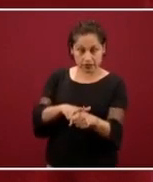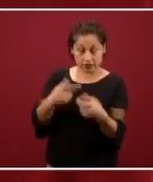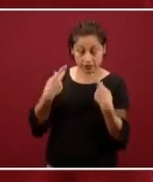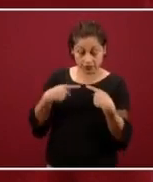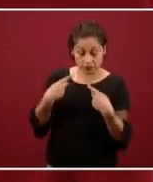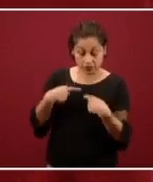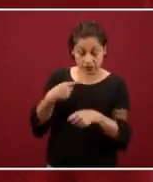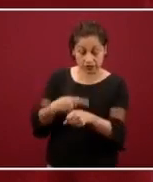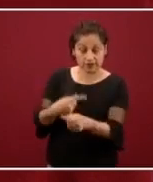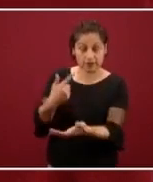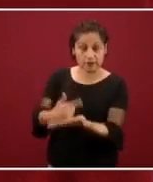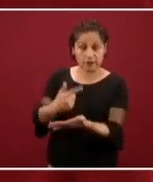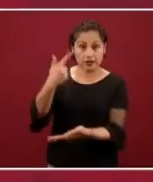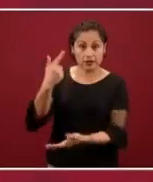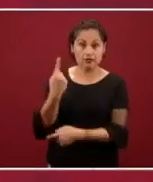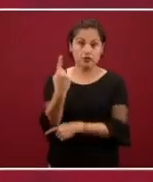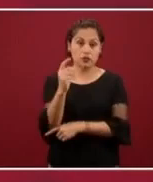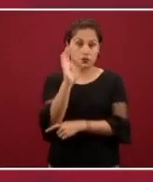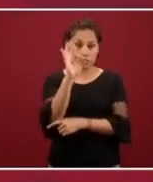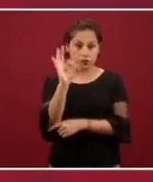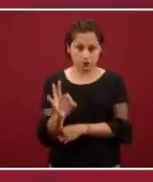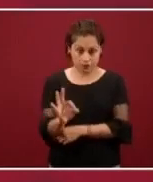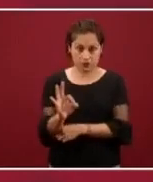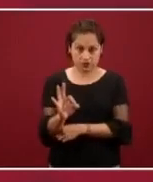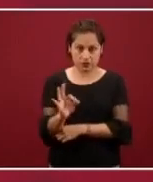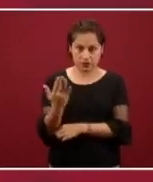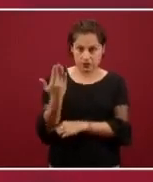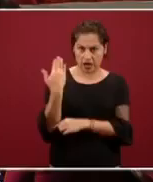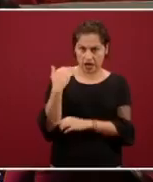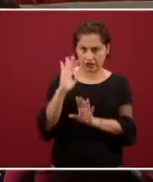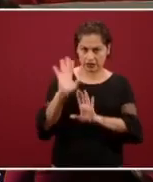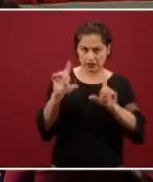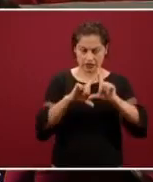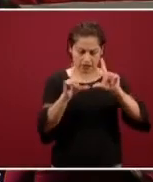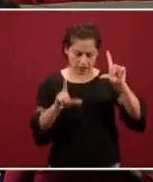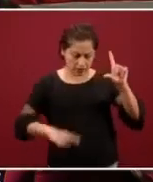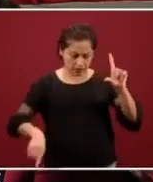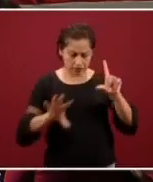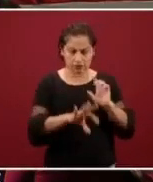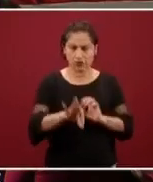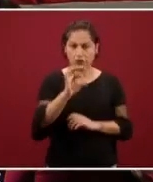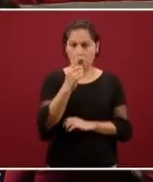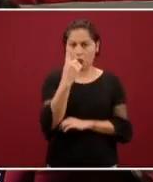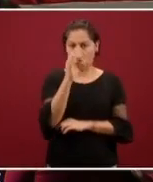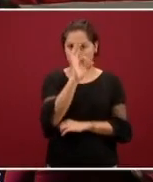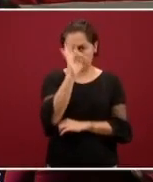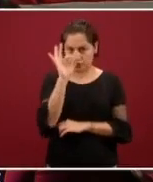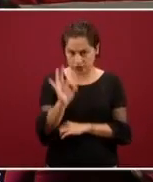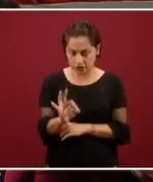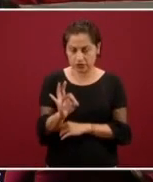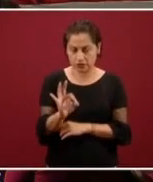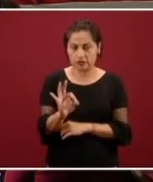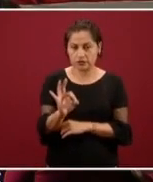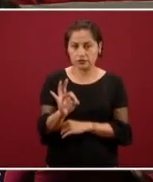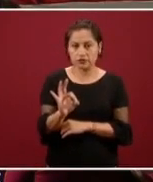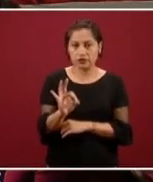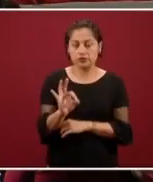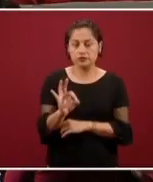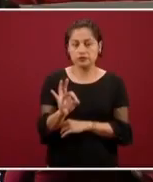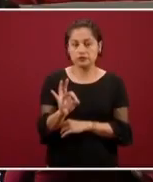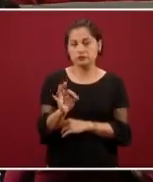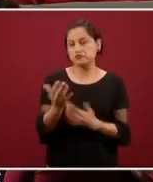en específico tenemos un 1%, como lo habíamos comentado en el panorama nacional, y afortunadamente, pues la mayoría,